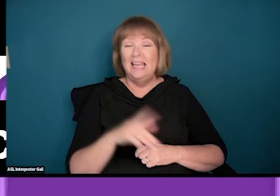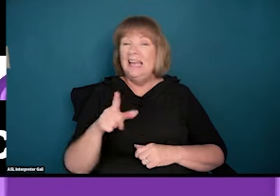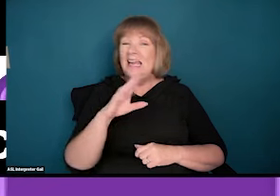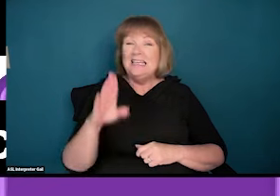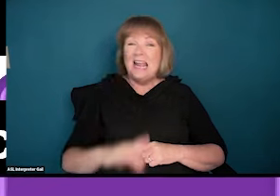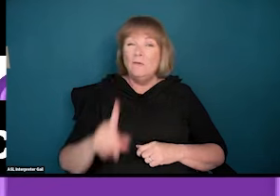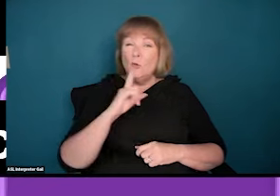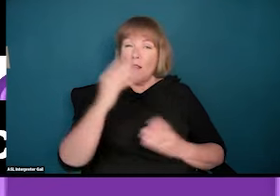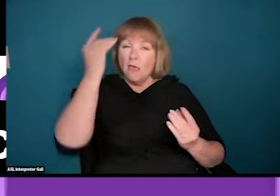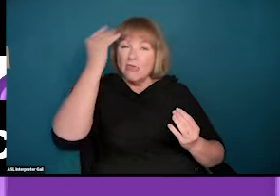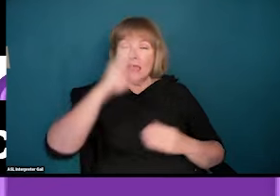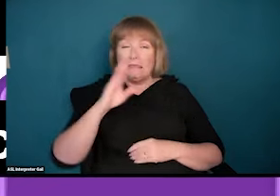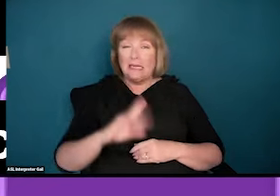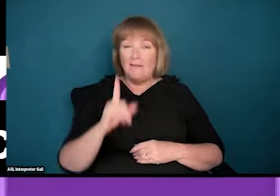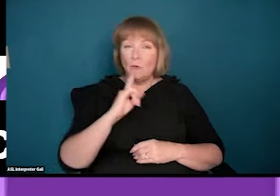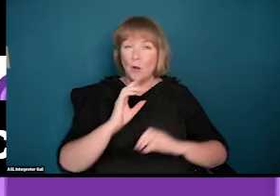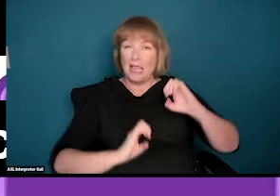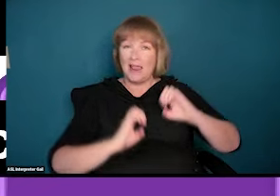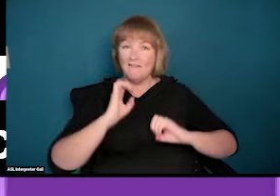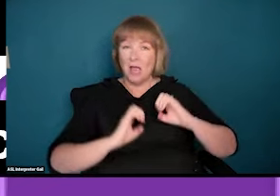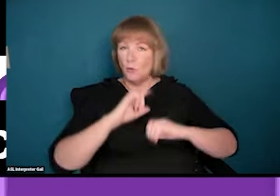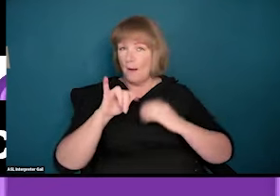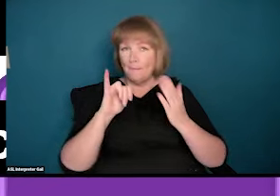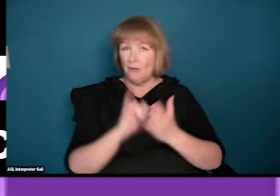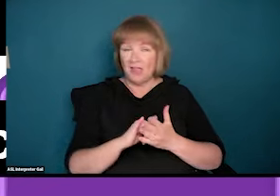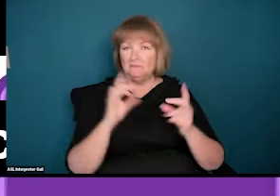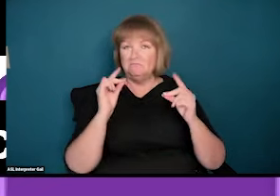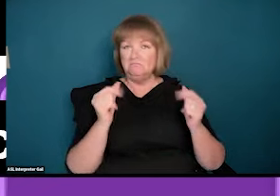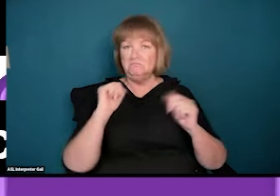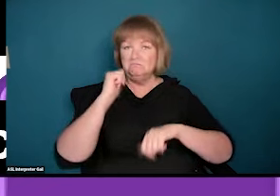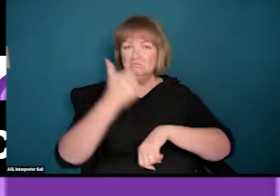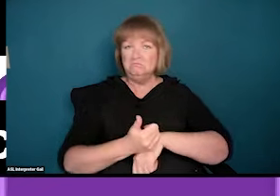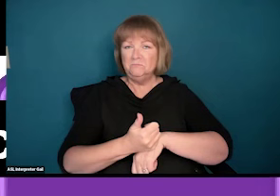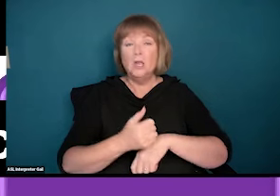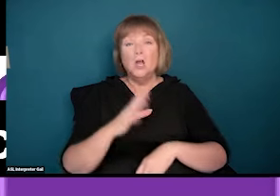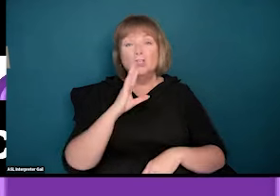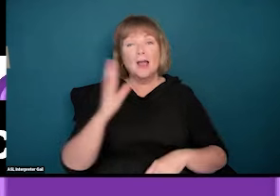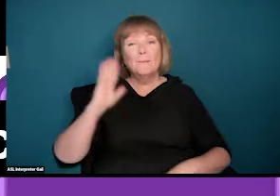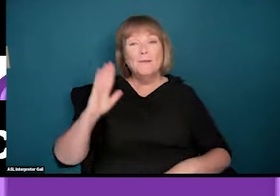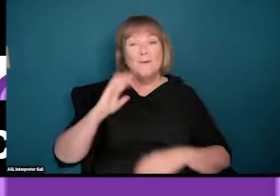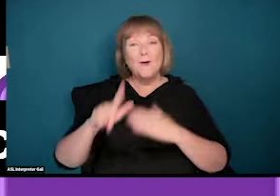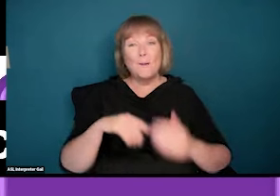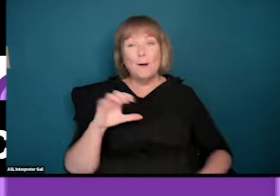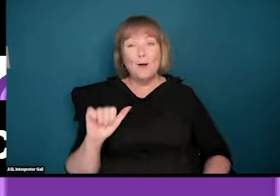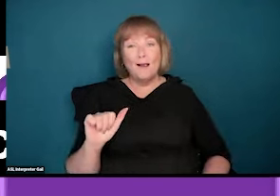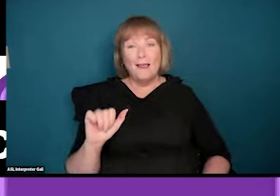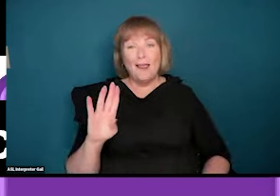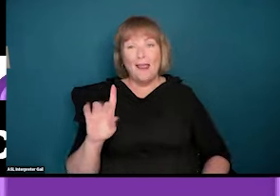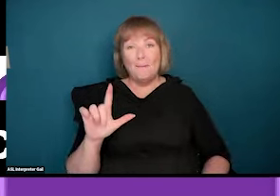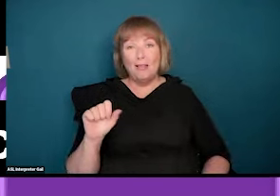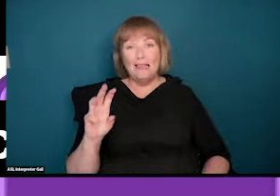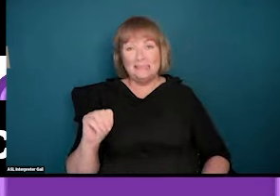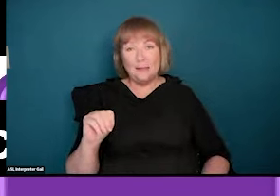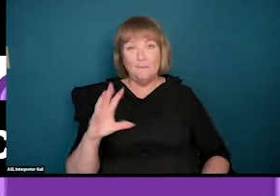ya ser algo que se va a hacer durante toda la vida. Y a veces hay mucha